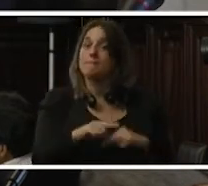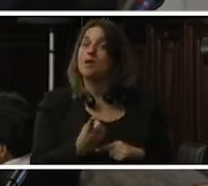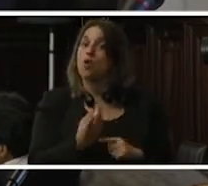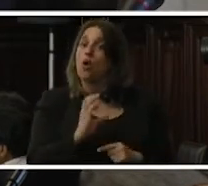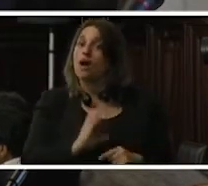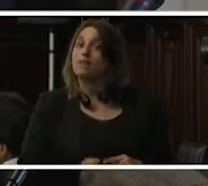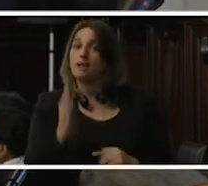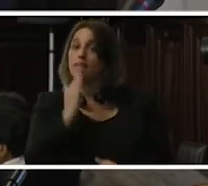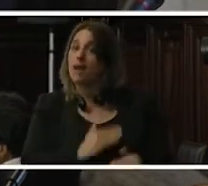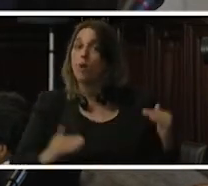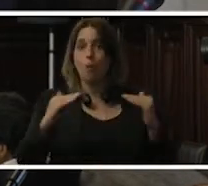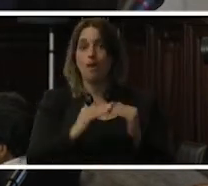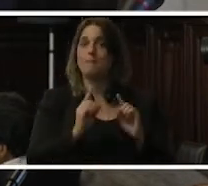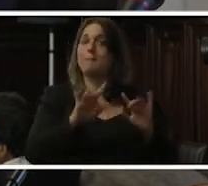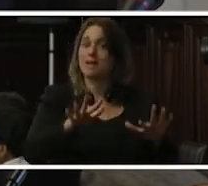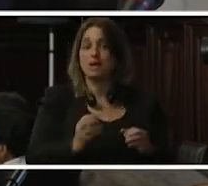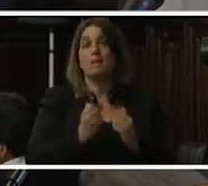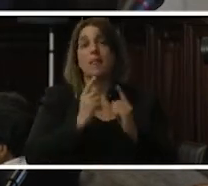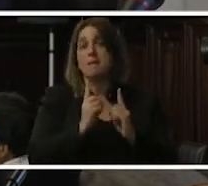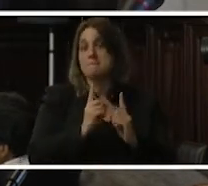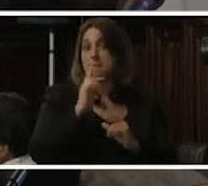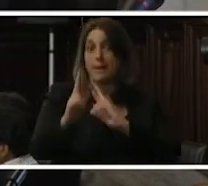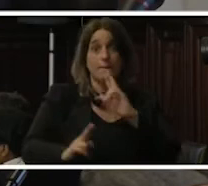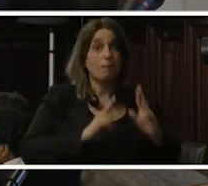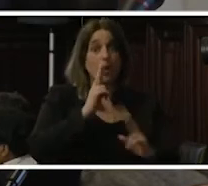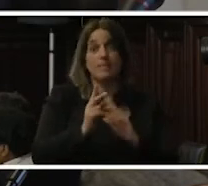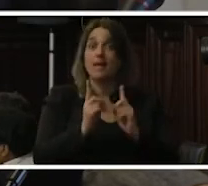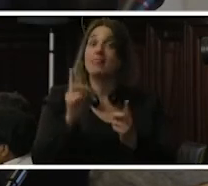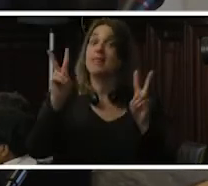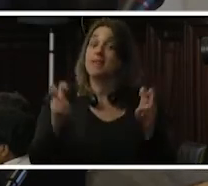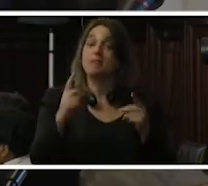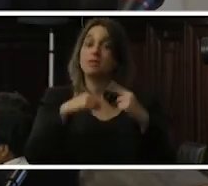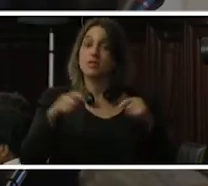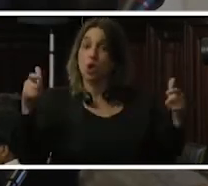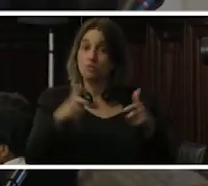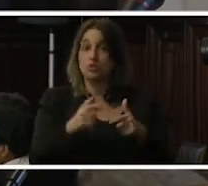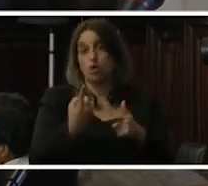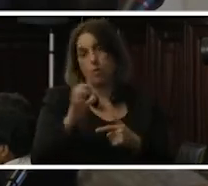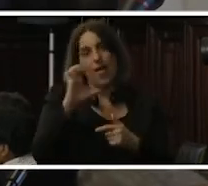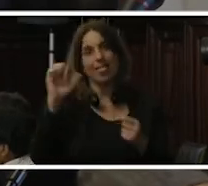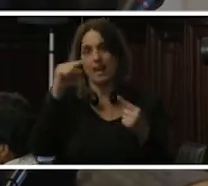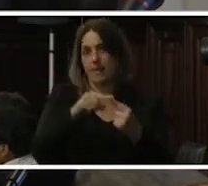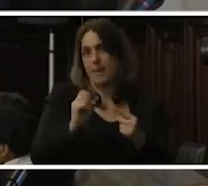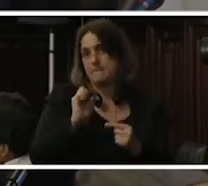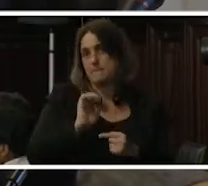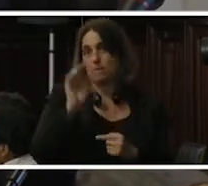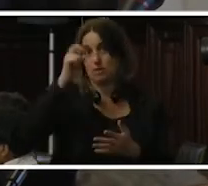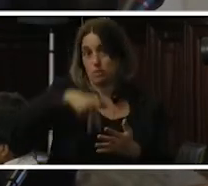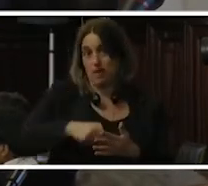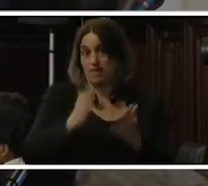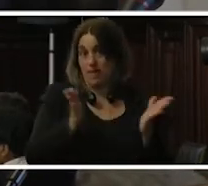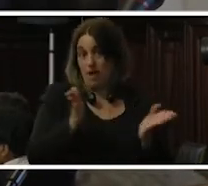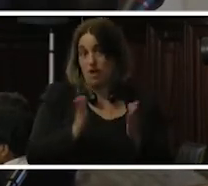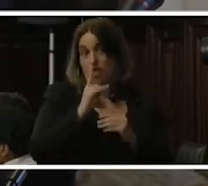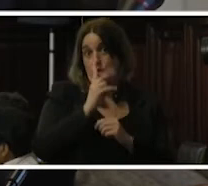continente para dar respuesta a estos temas, ¿no? La Comisión, en su plan estratégico para este periodo 17-21,